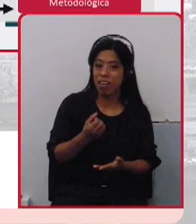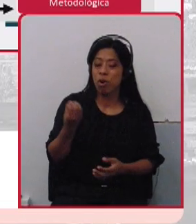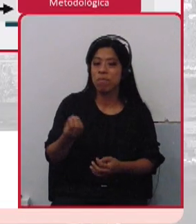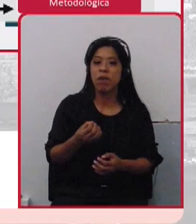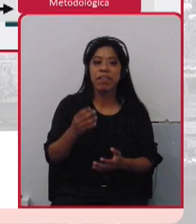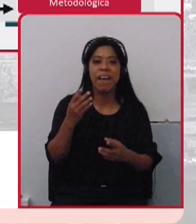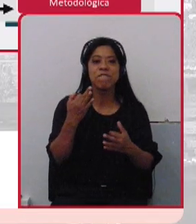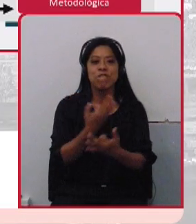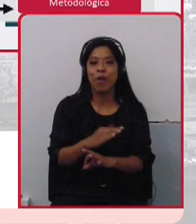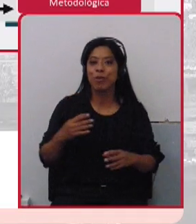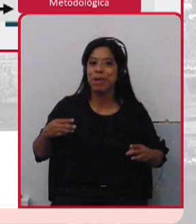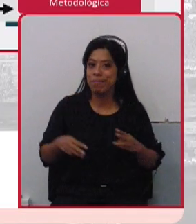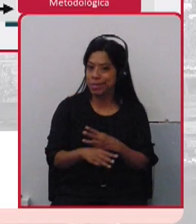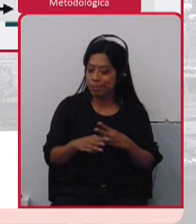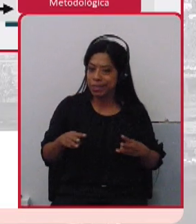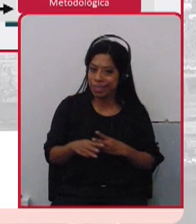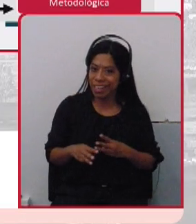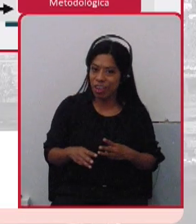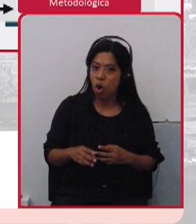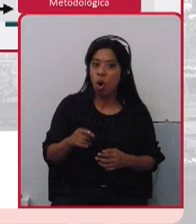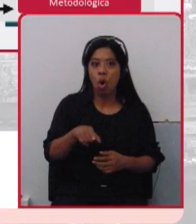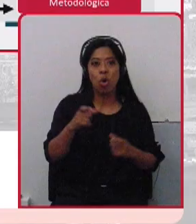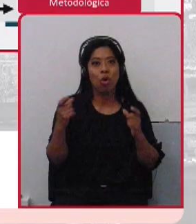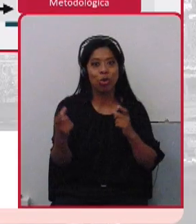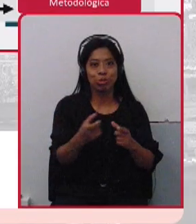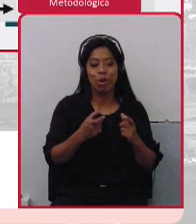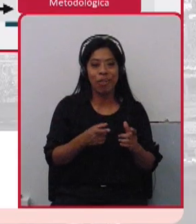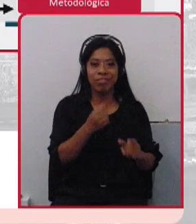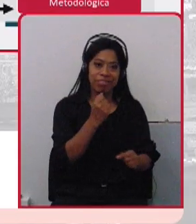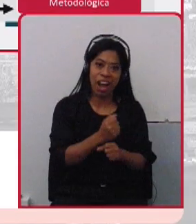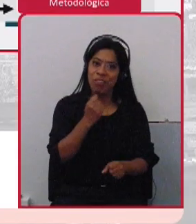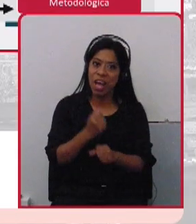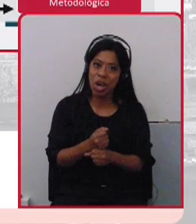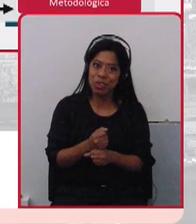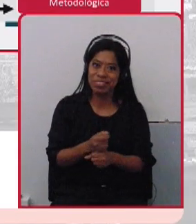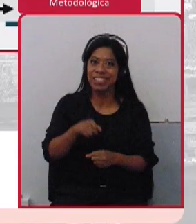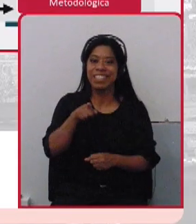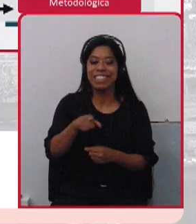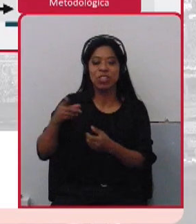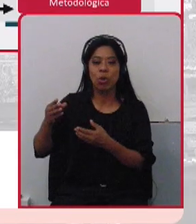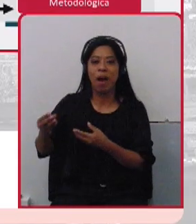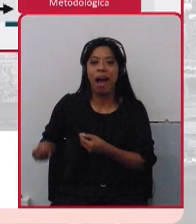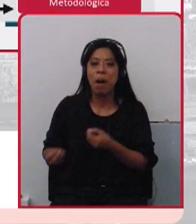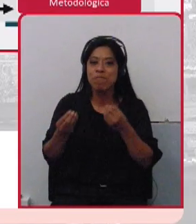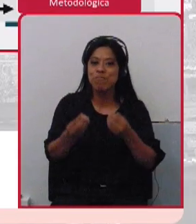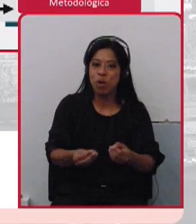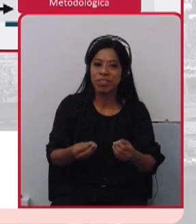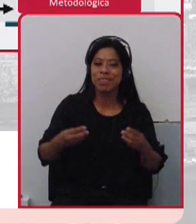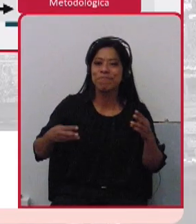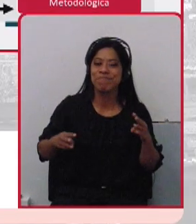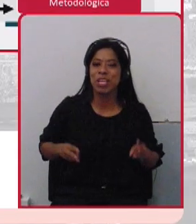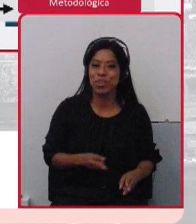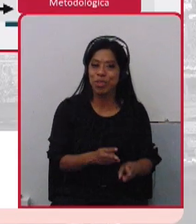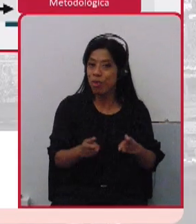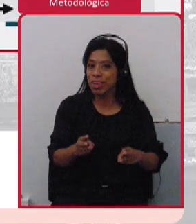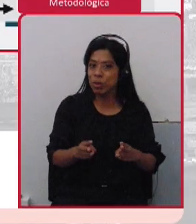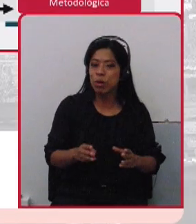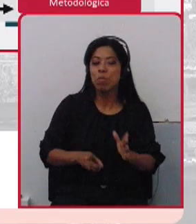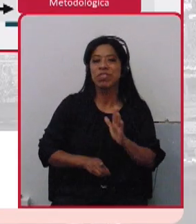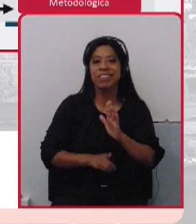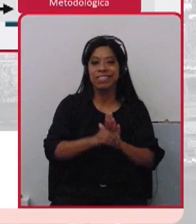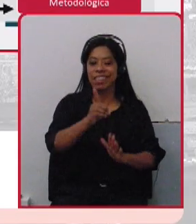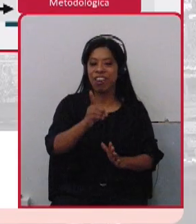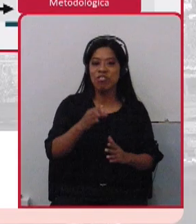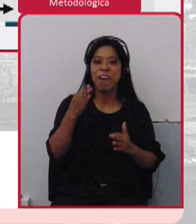simple fórmula matemática. Un control operacional y finalmente ese es un aporte metodológico, ya que se está desarrollando